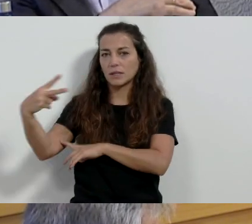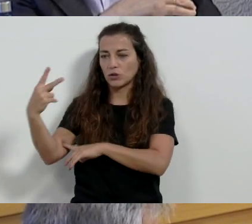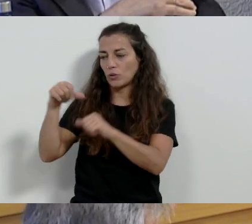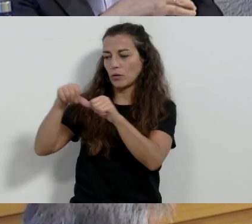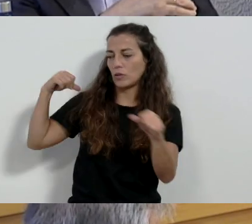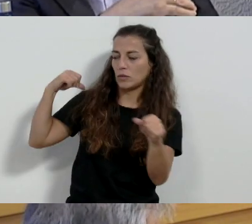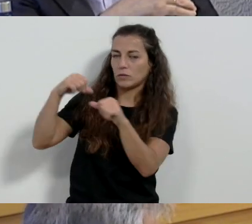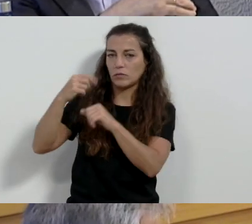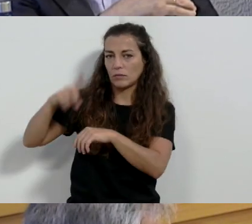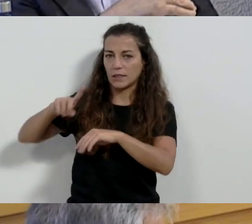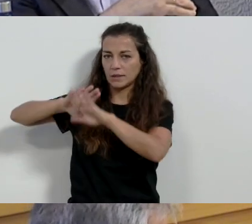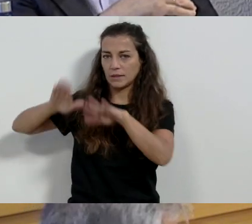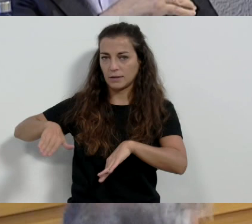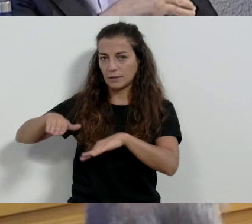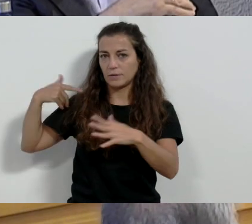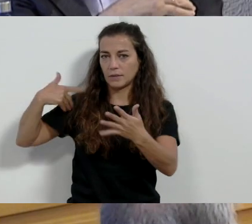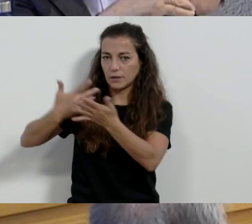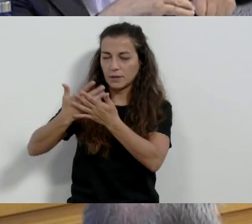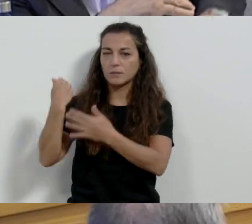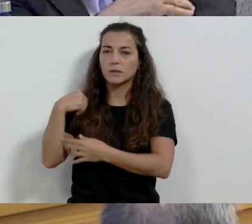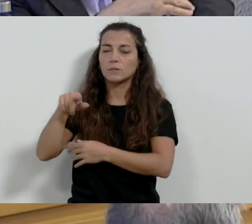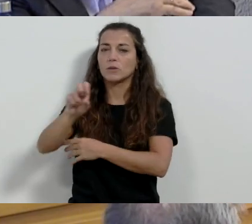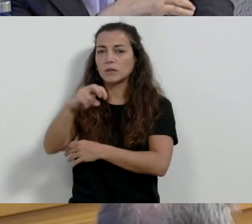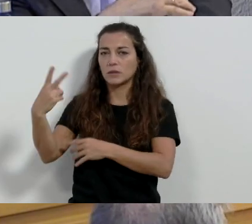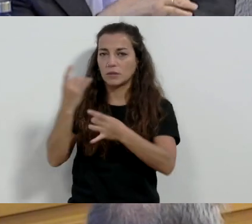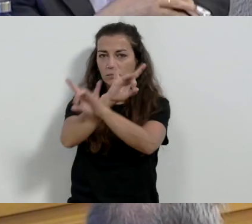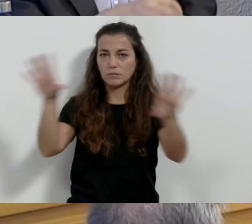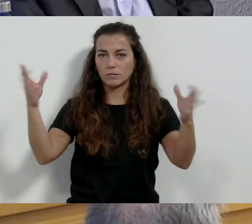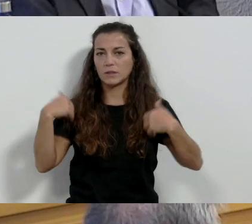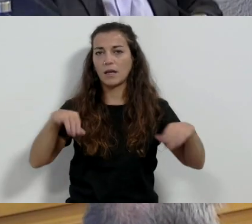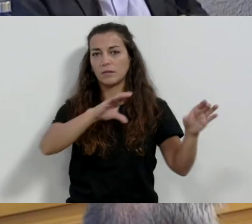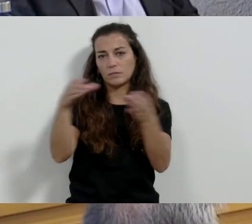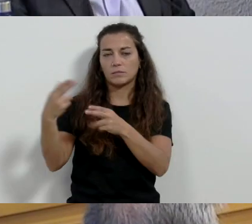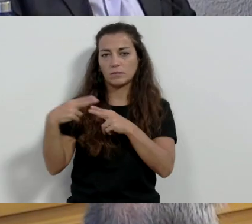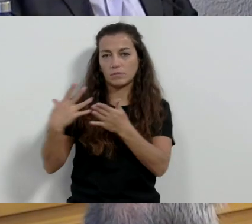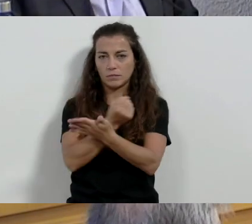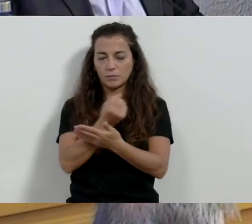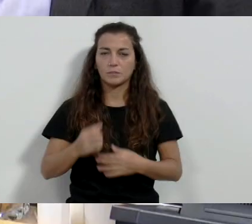mes. Dichas resoluciones se han remitido a los grupos.